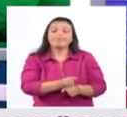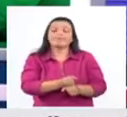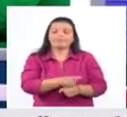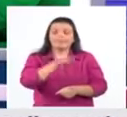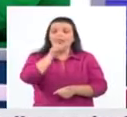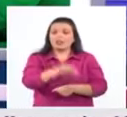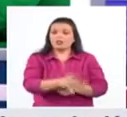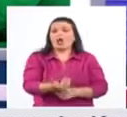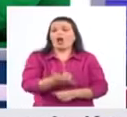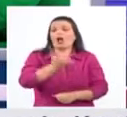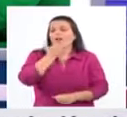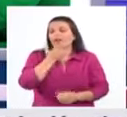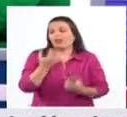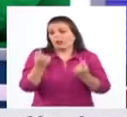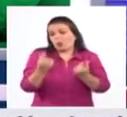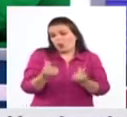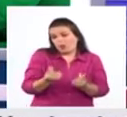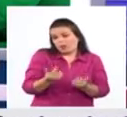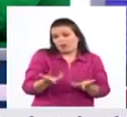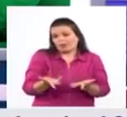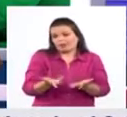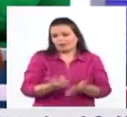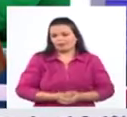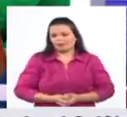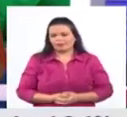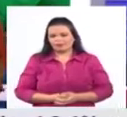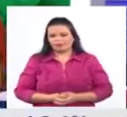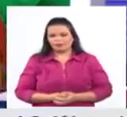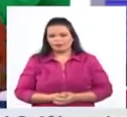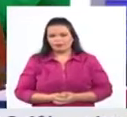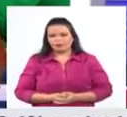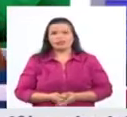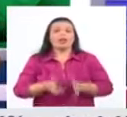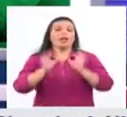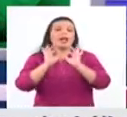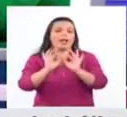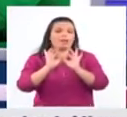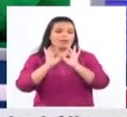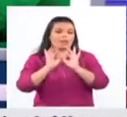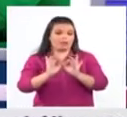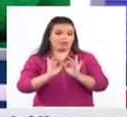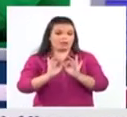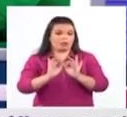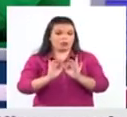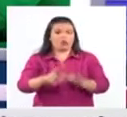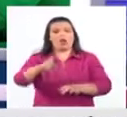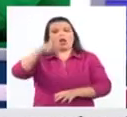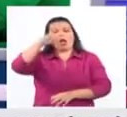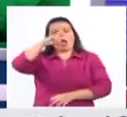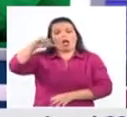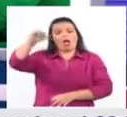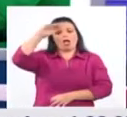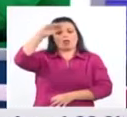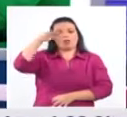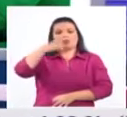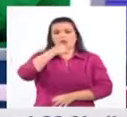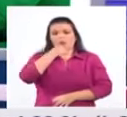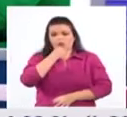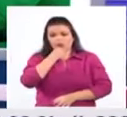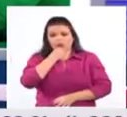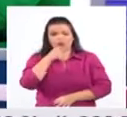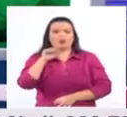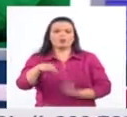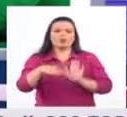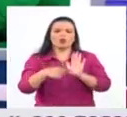económico, ¿no?, de la familia. Ya particularmente con nuestros adultos mayores, lo que estamos viendo es que sabemos que es uno de